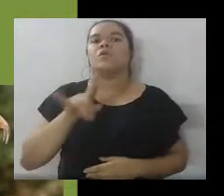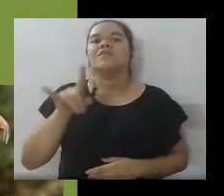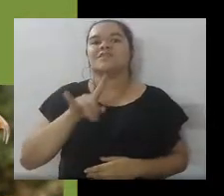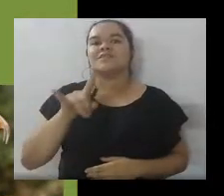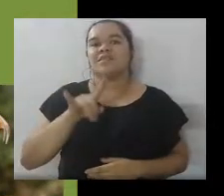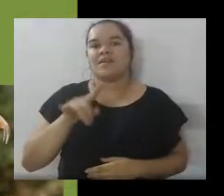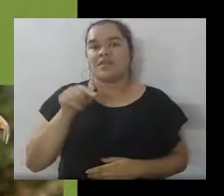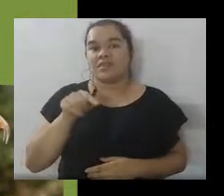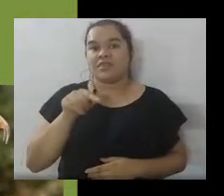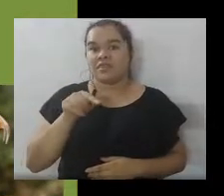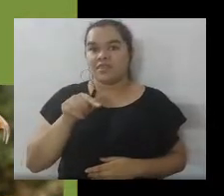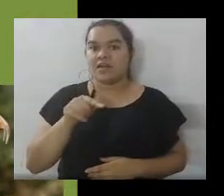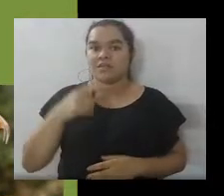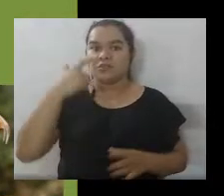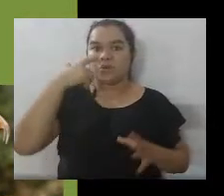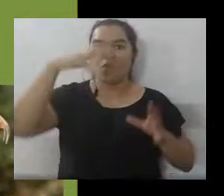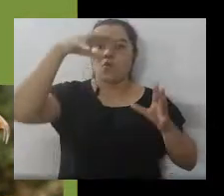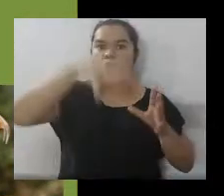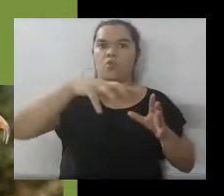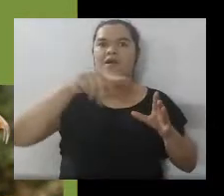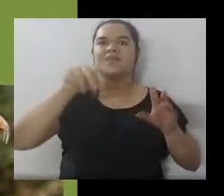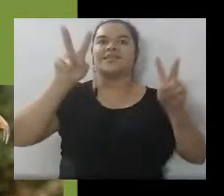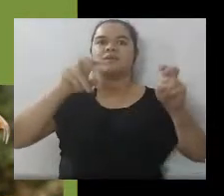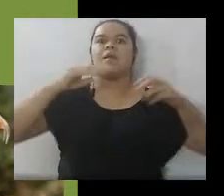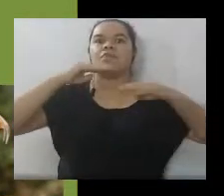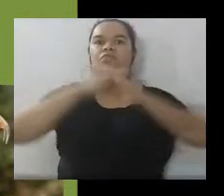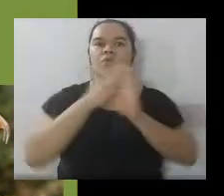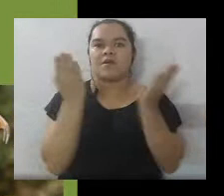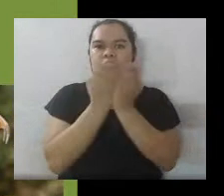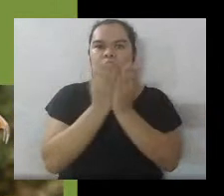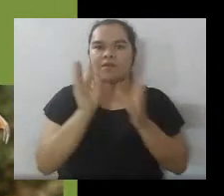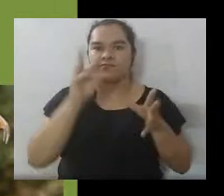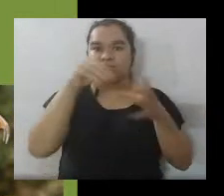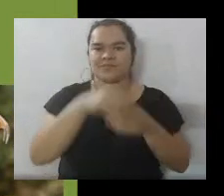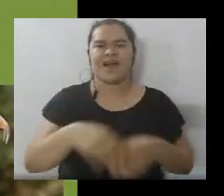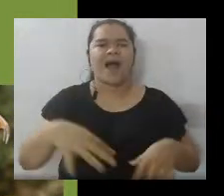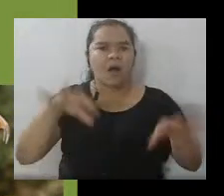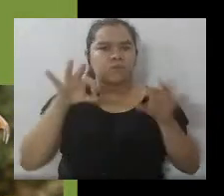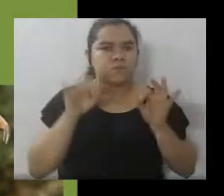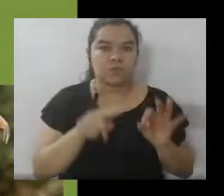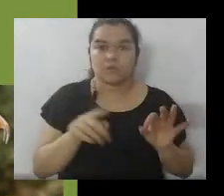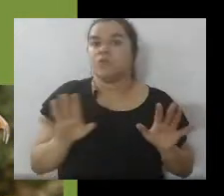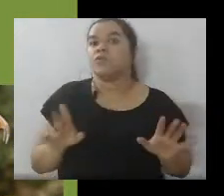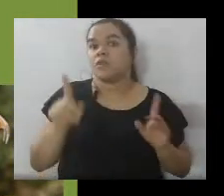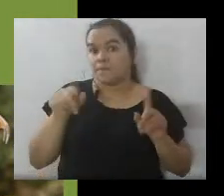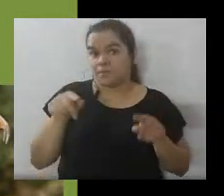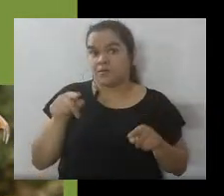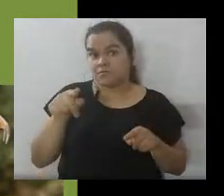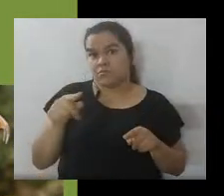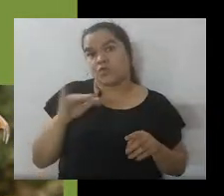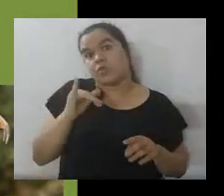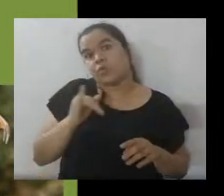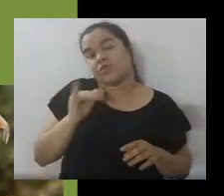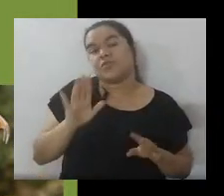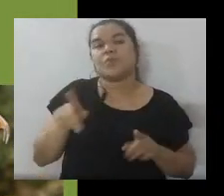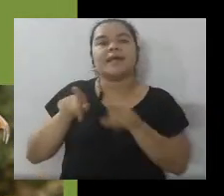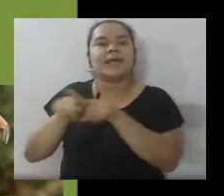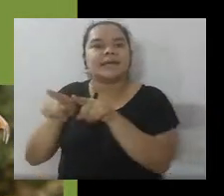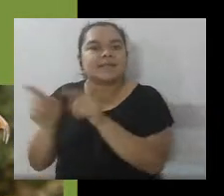muy completos, entonces, como consejo, cuando inician una carrera, también inicien en paralelo